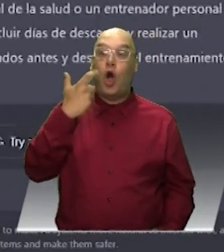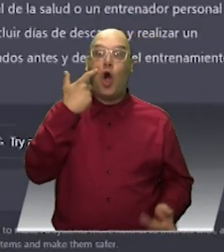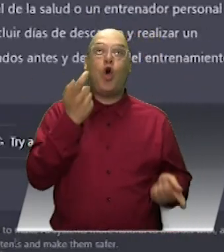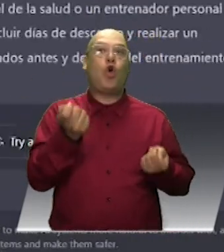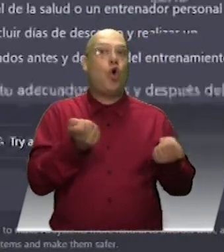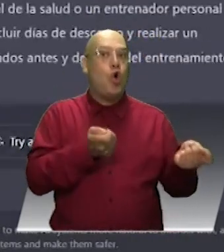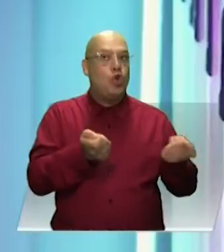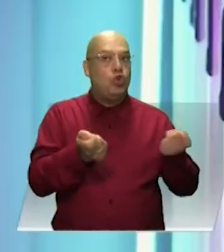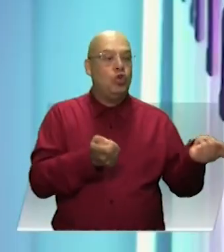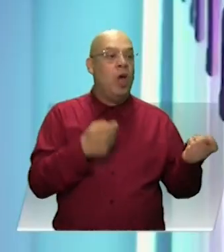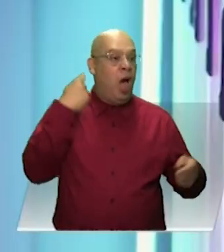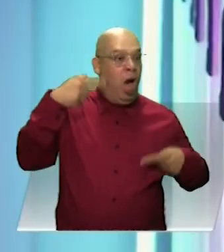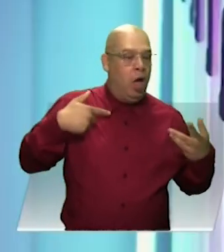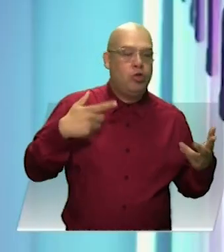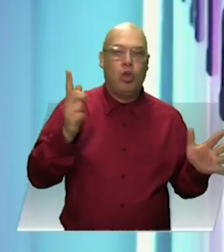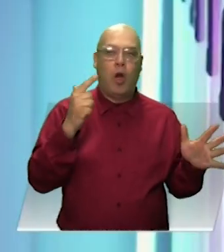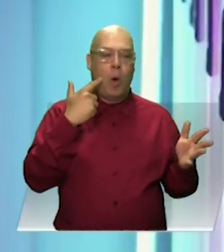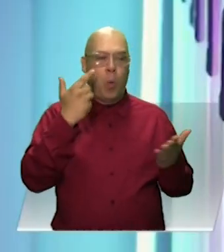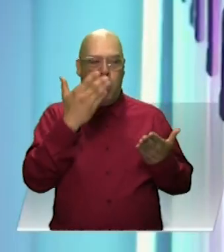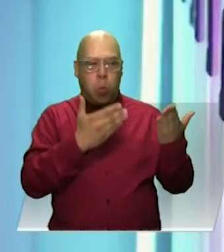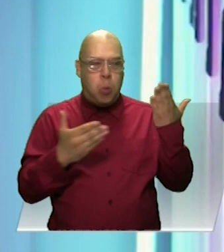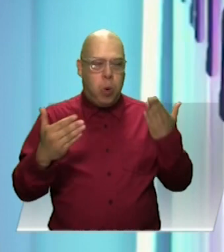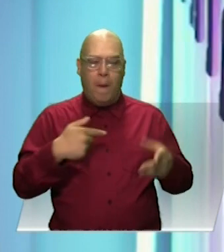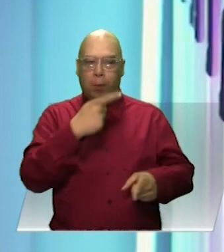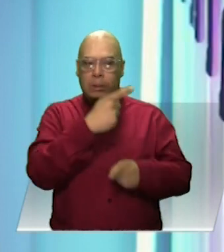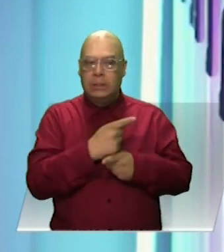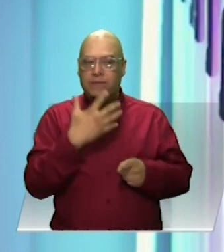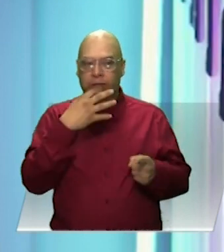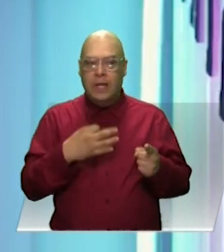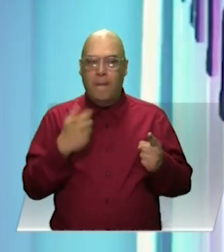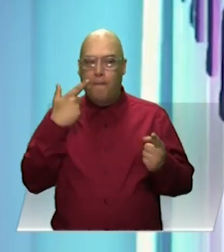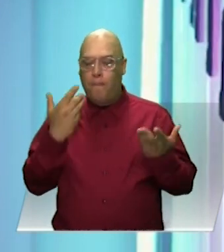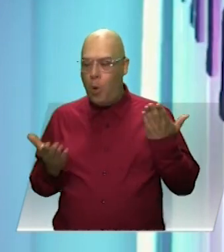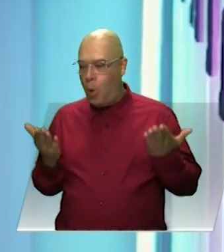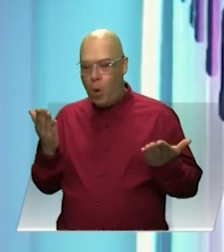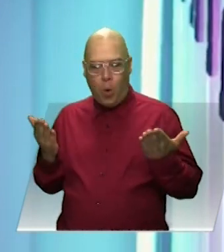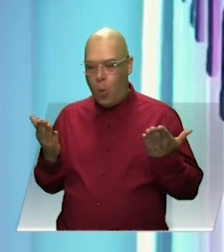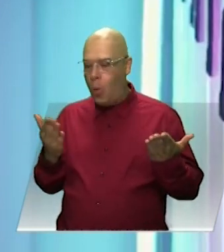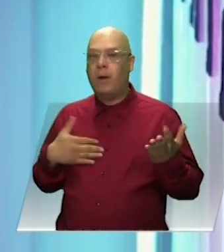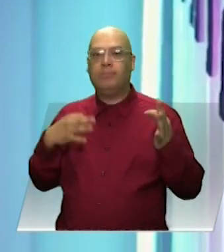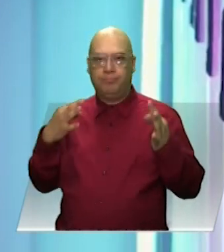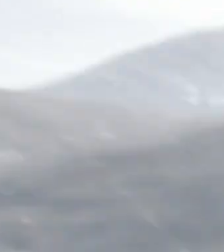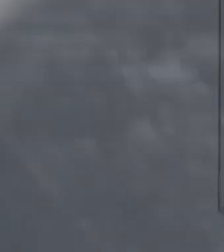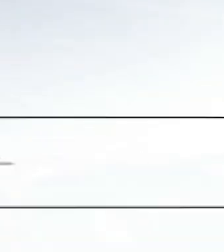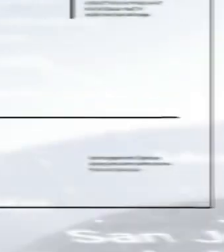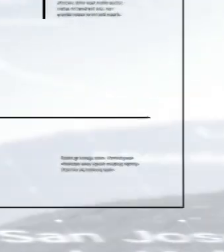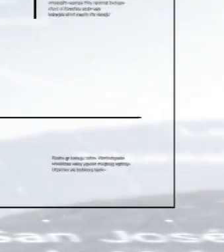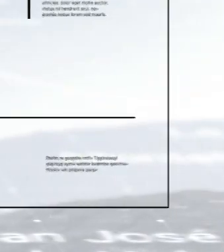siempre revisar y verificar la información generada por el modelo antes de usarla.